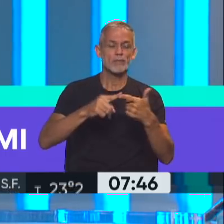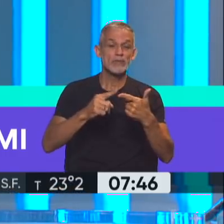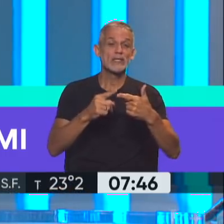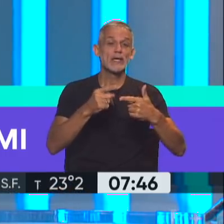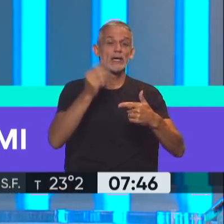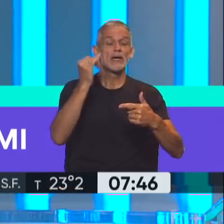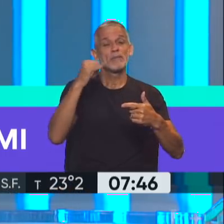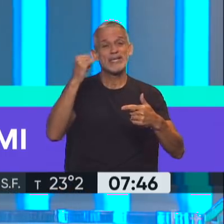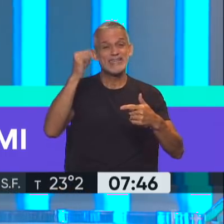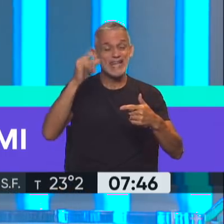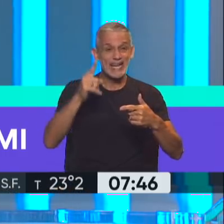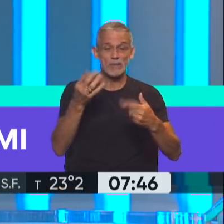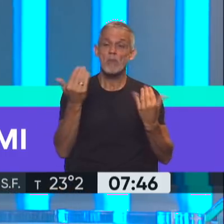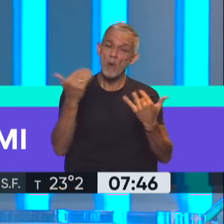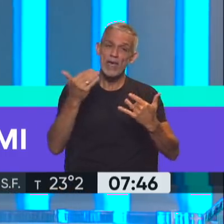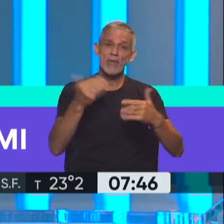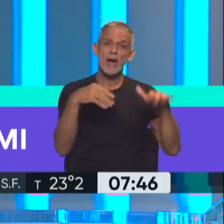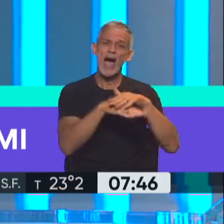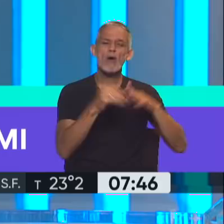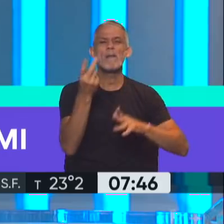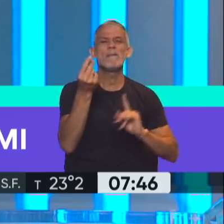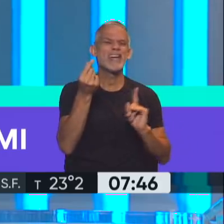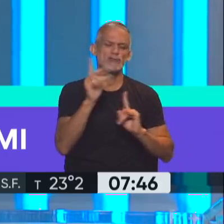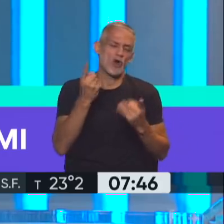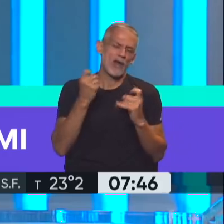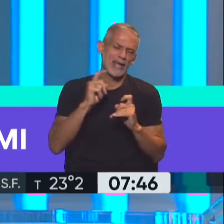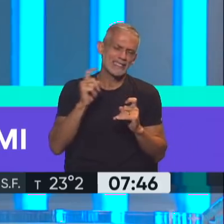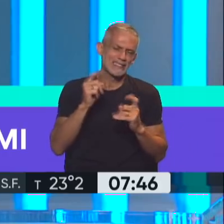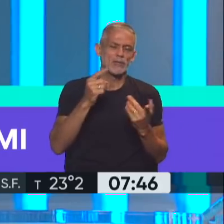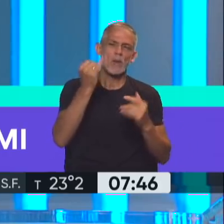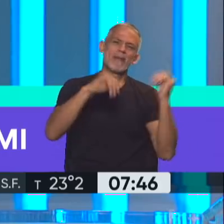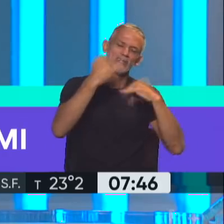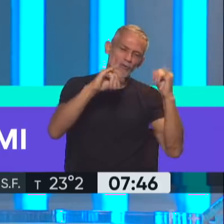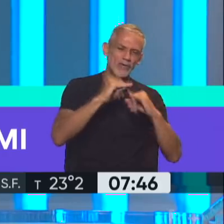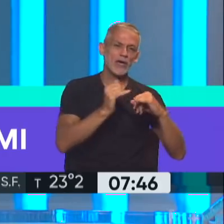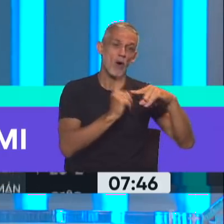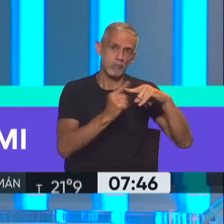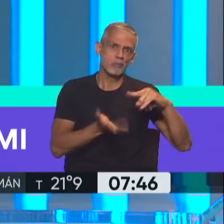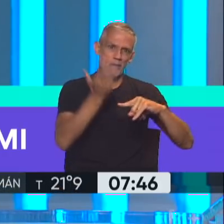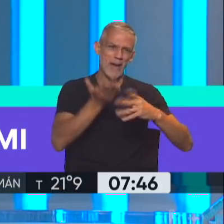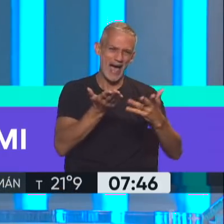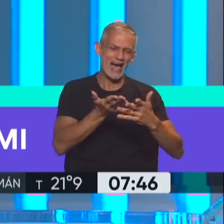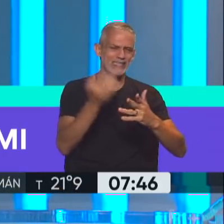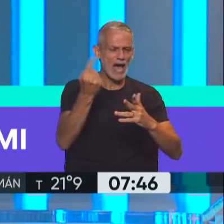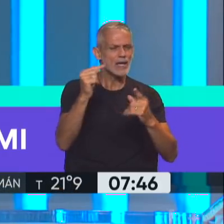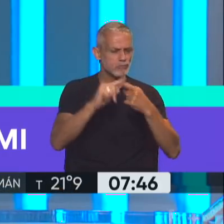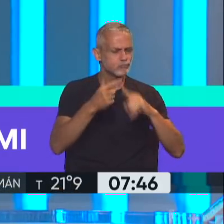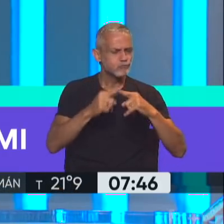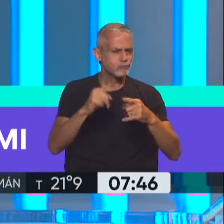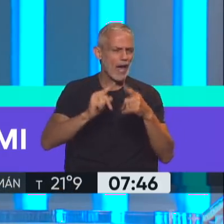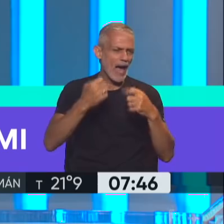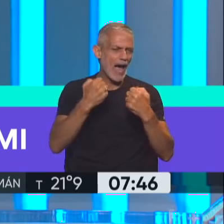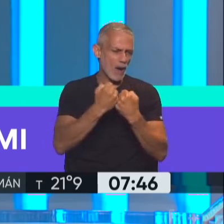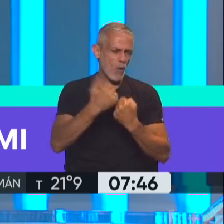digo que la gente ahorre en pesos y no es que tengas tasas positivas de plazo fijo por ejemplo hay cosas donde hay acuerdo